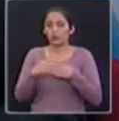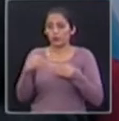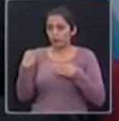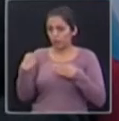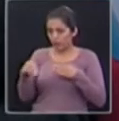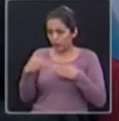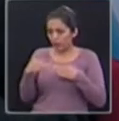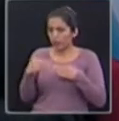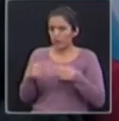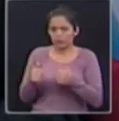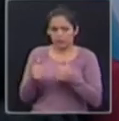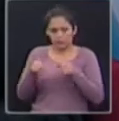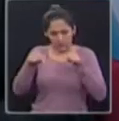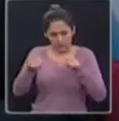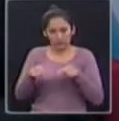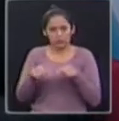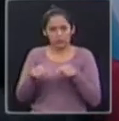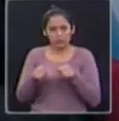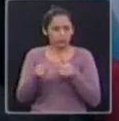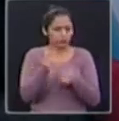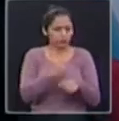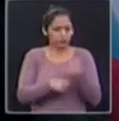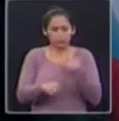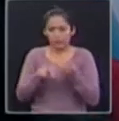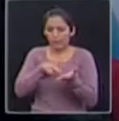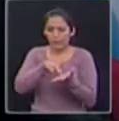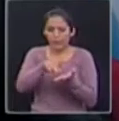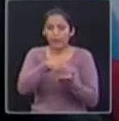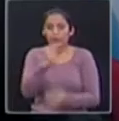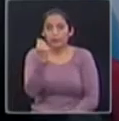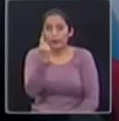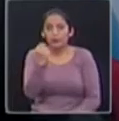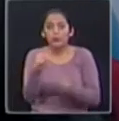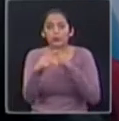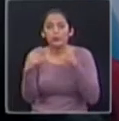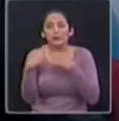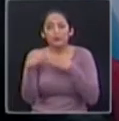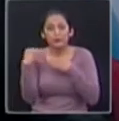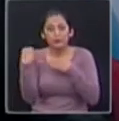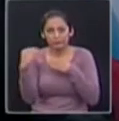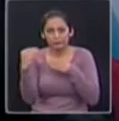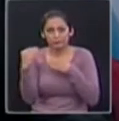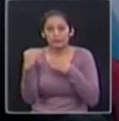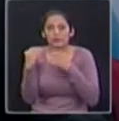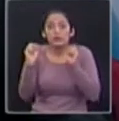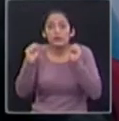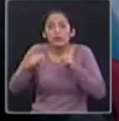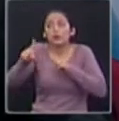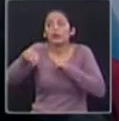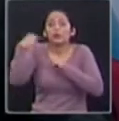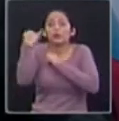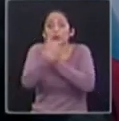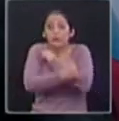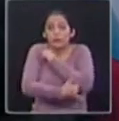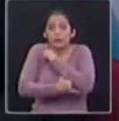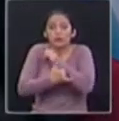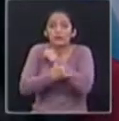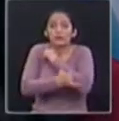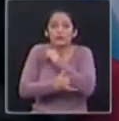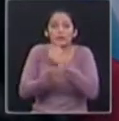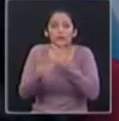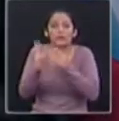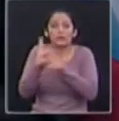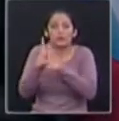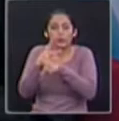fortaleza para la economía ecuatoriana porque obtener un dólar fuerte implica que se puede importar insumos y bienes de capital más baratos y